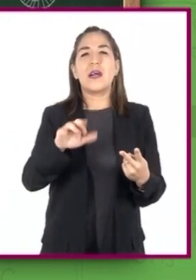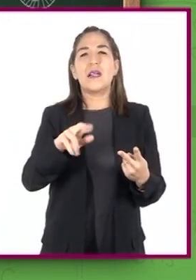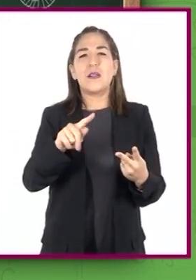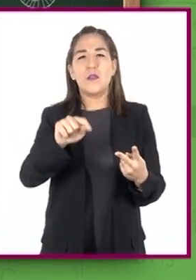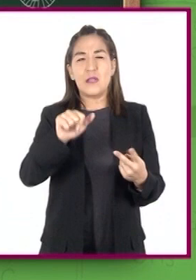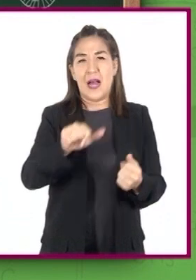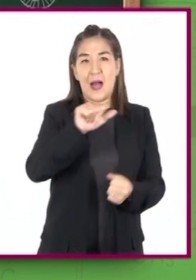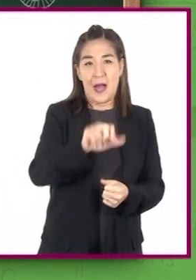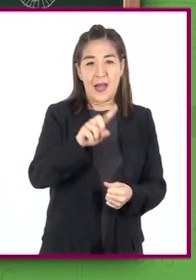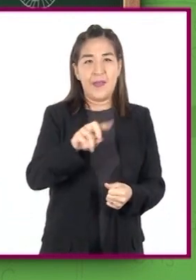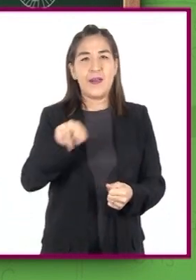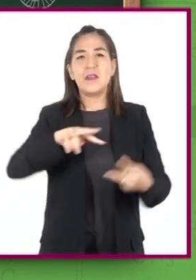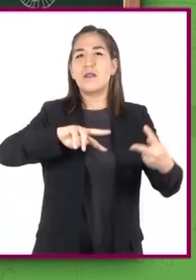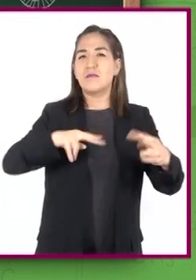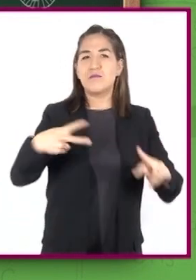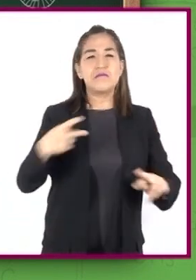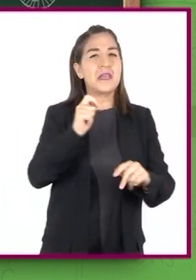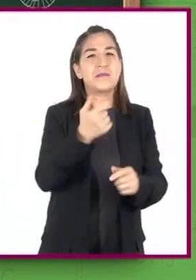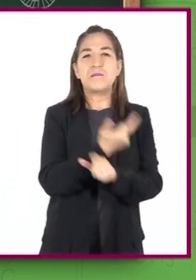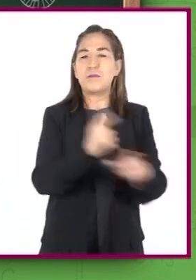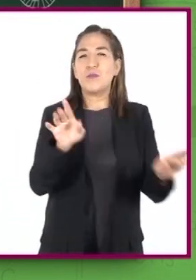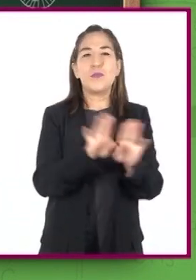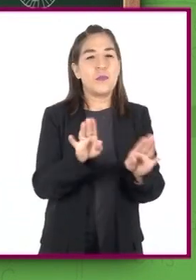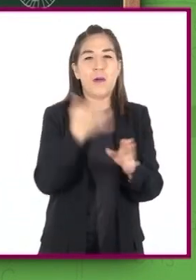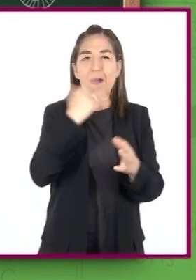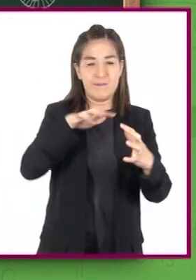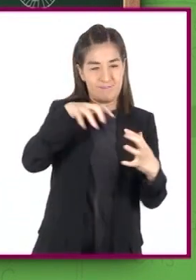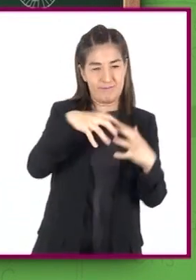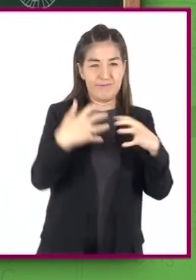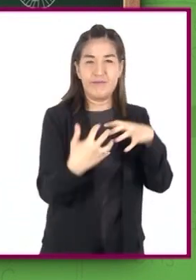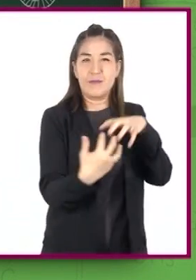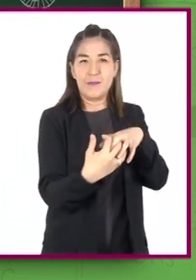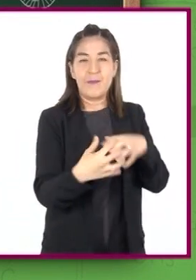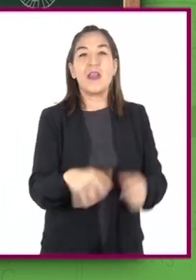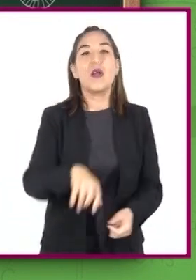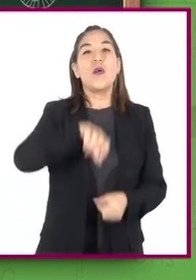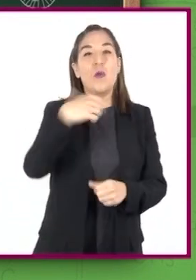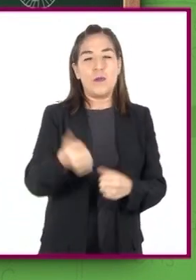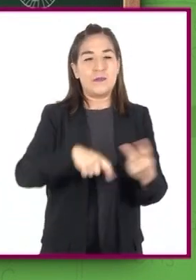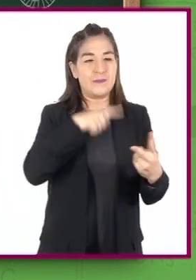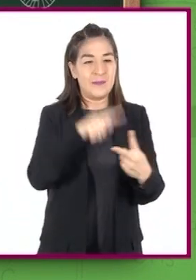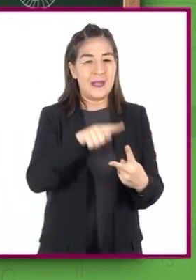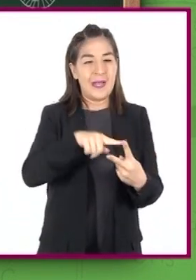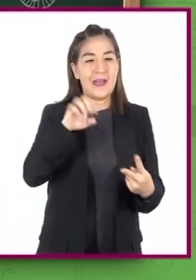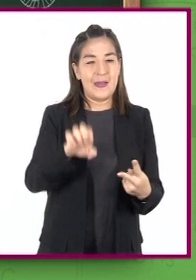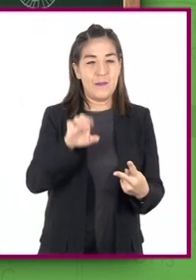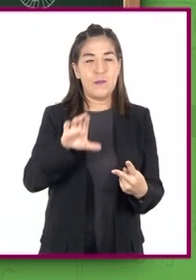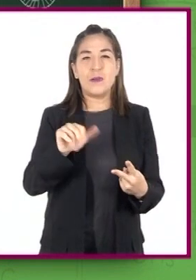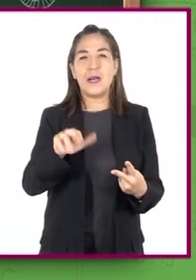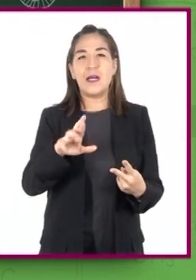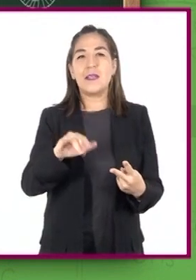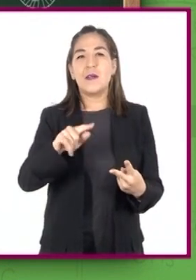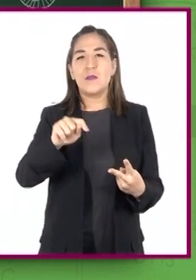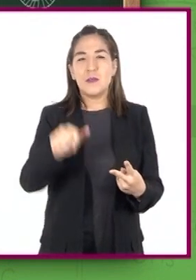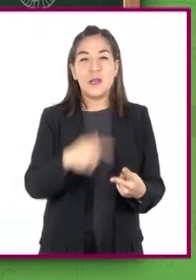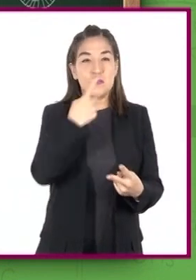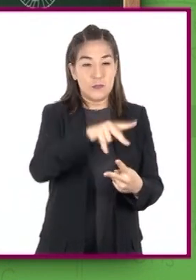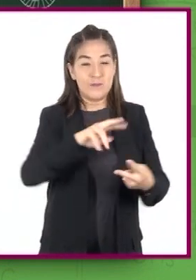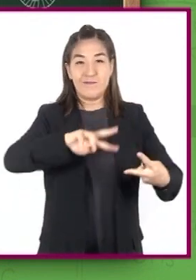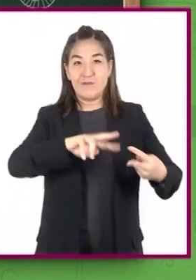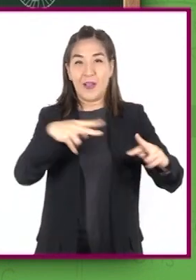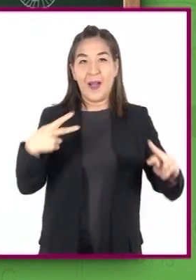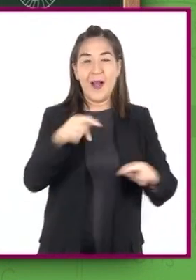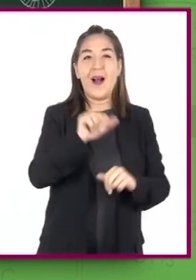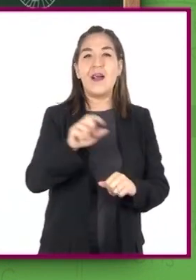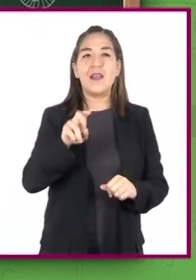interior, pues no está rodeado por una membrana. Por el contrario, en las eucariotas el material genético está restringido